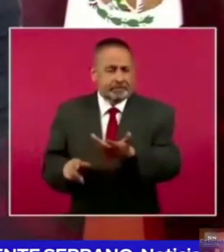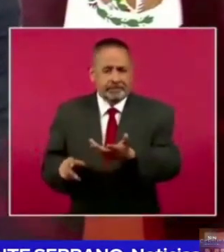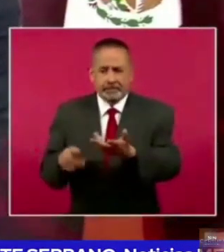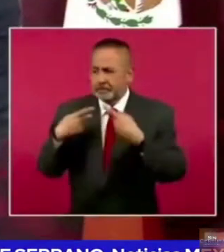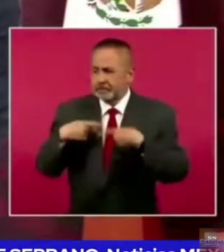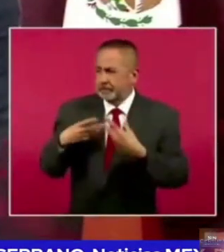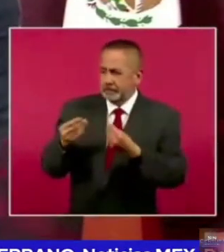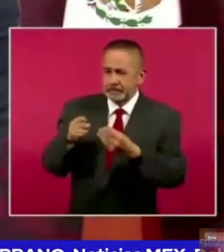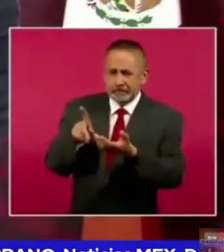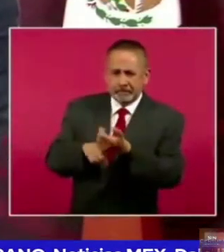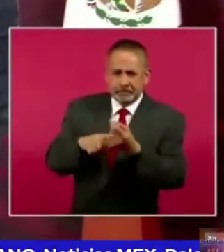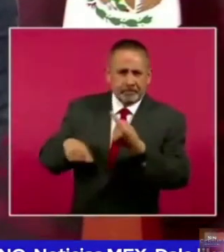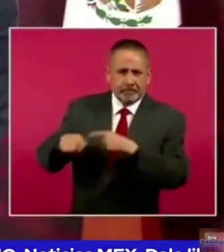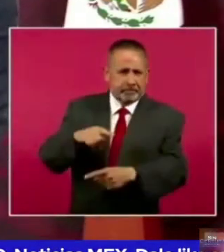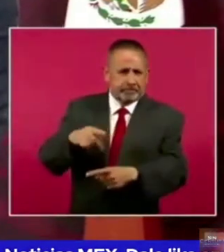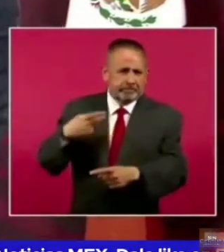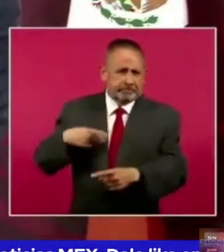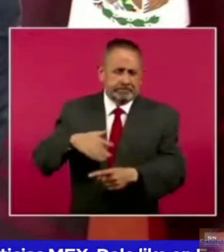personas.